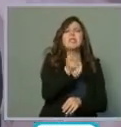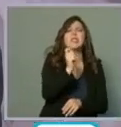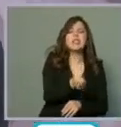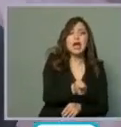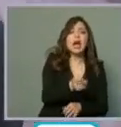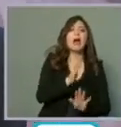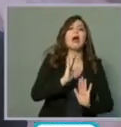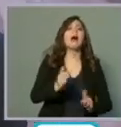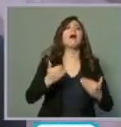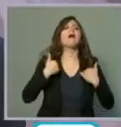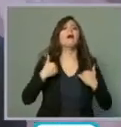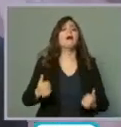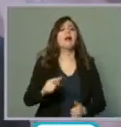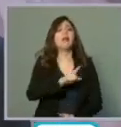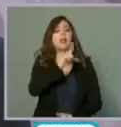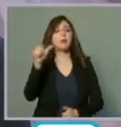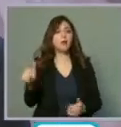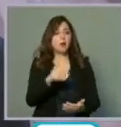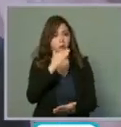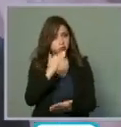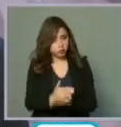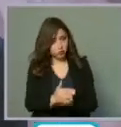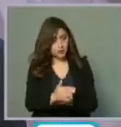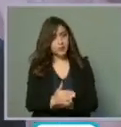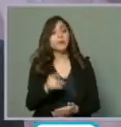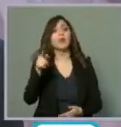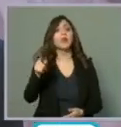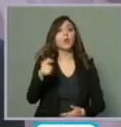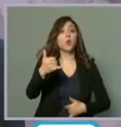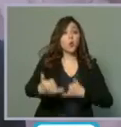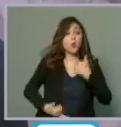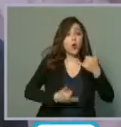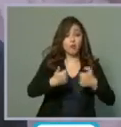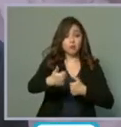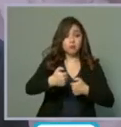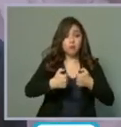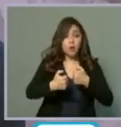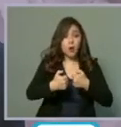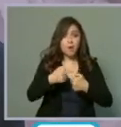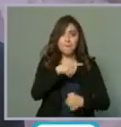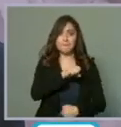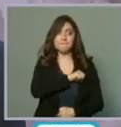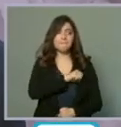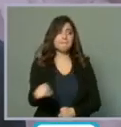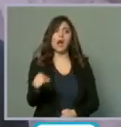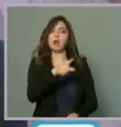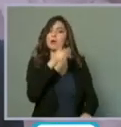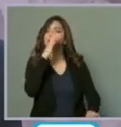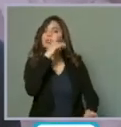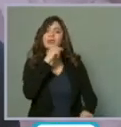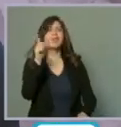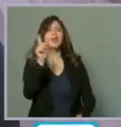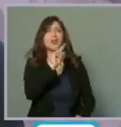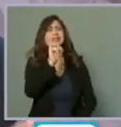límite. Los videojuegos no son malos. El problema es el uso constante, El exceso. el